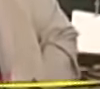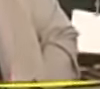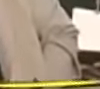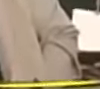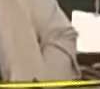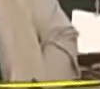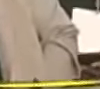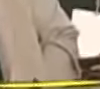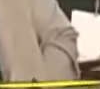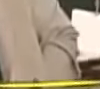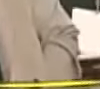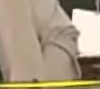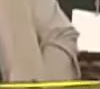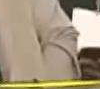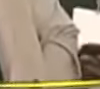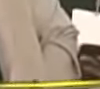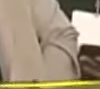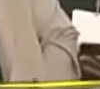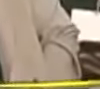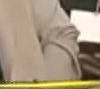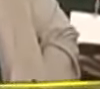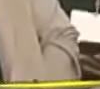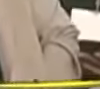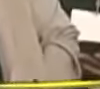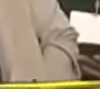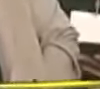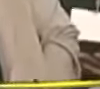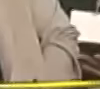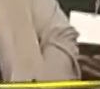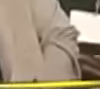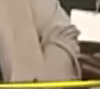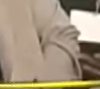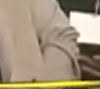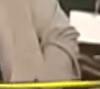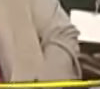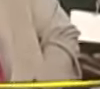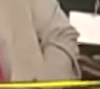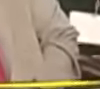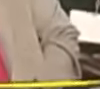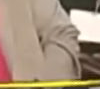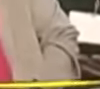sí solos o junto con otros países fuera del ALBA,